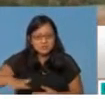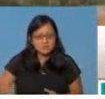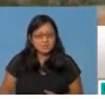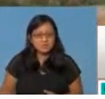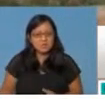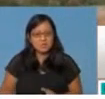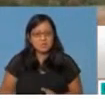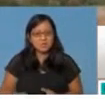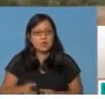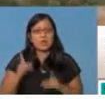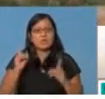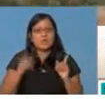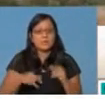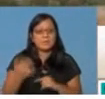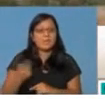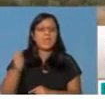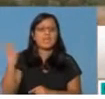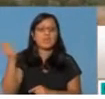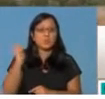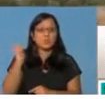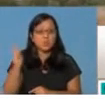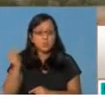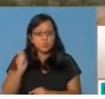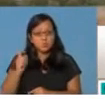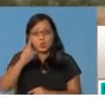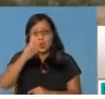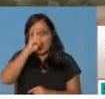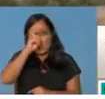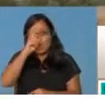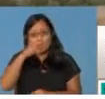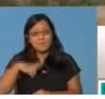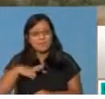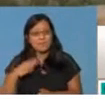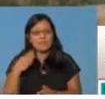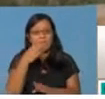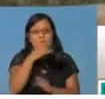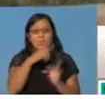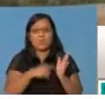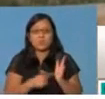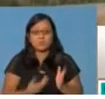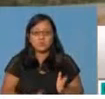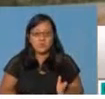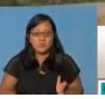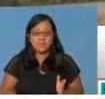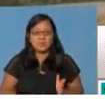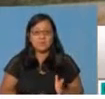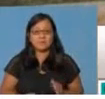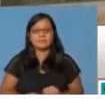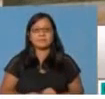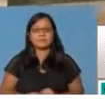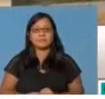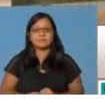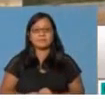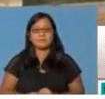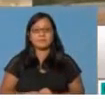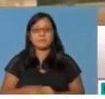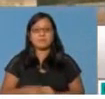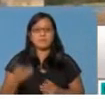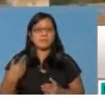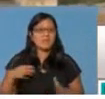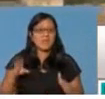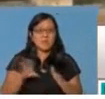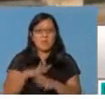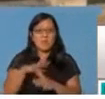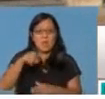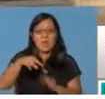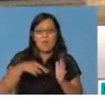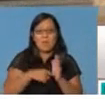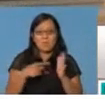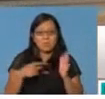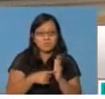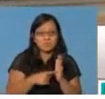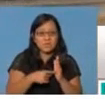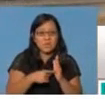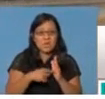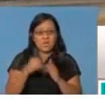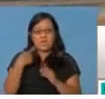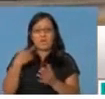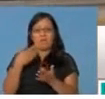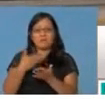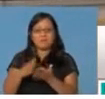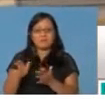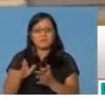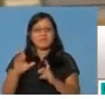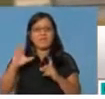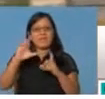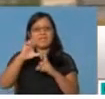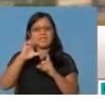montón de personas que también tienen los turnos establecidos, porque como en Buenos Aires, no nos aceptan las órdenes de acá